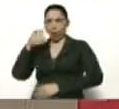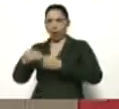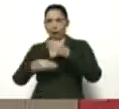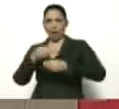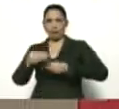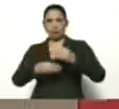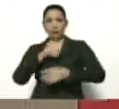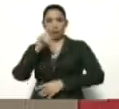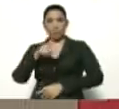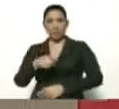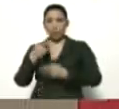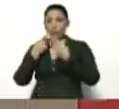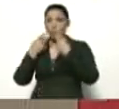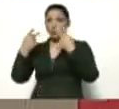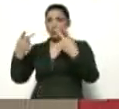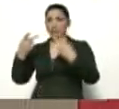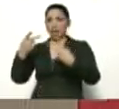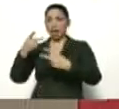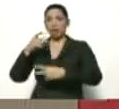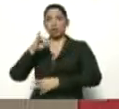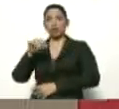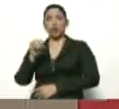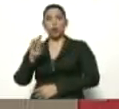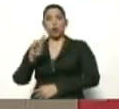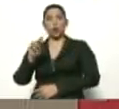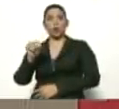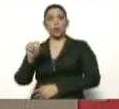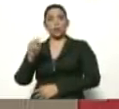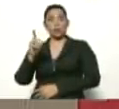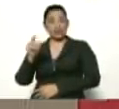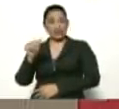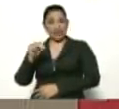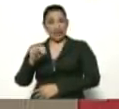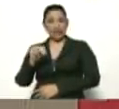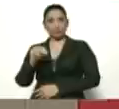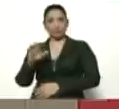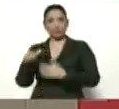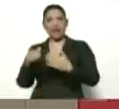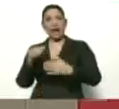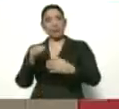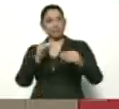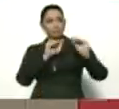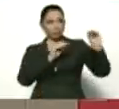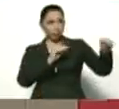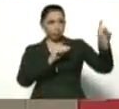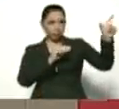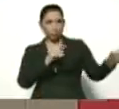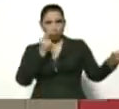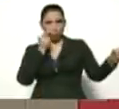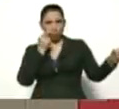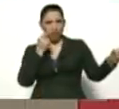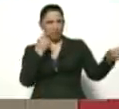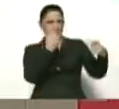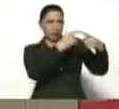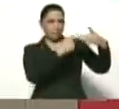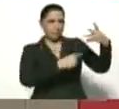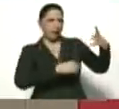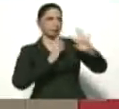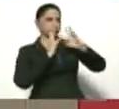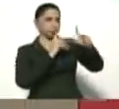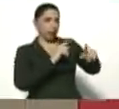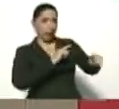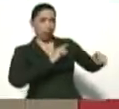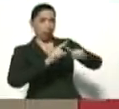incluso le comunica kuduro h que a se iban a dar una serie de movimientos de las